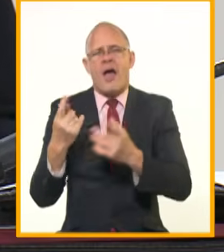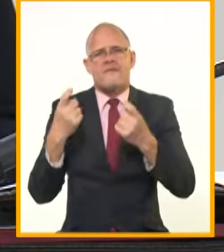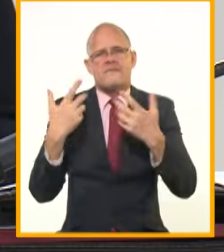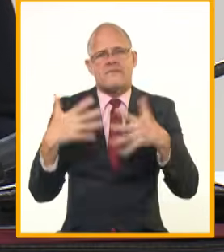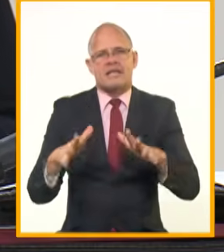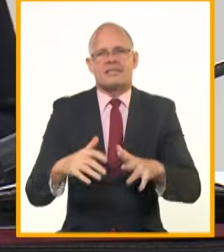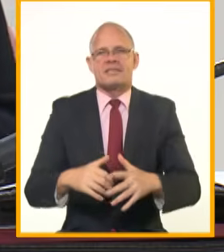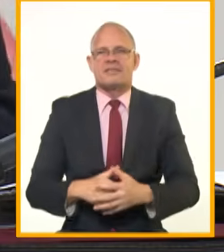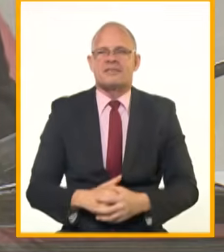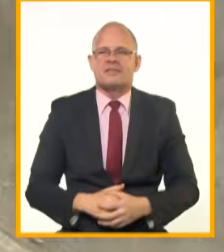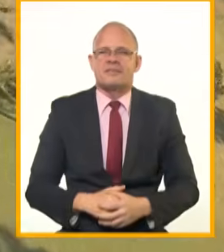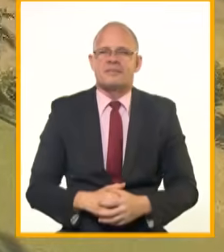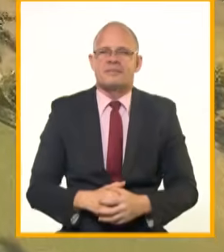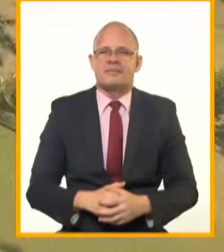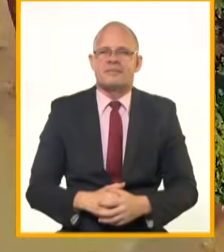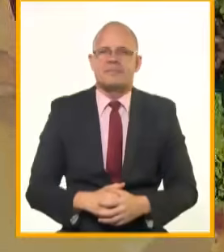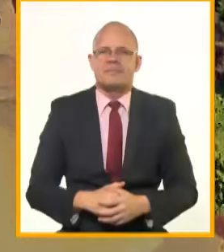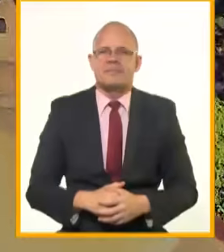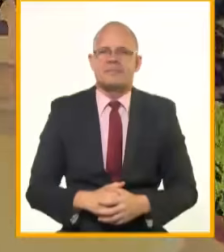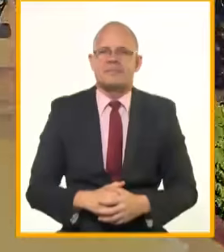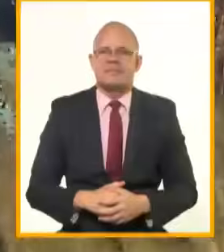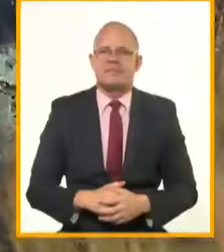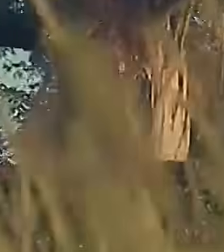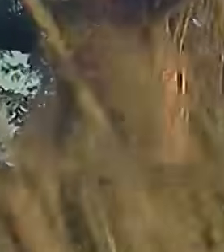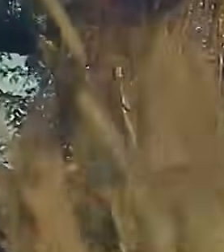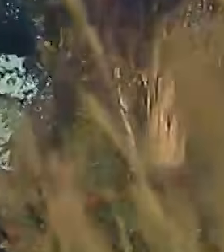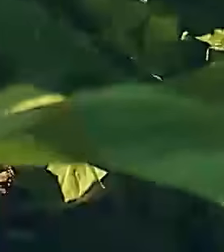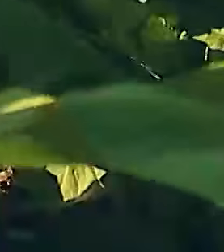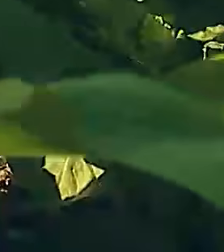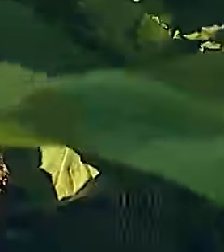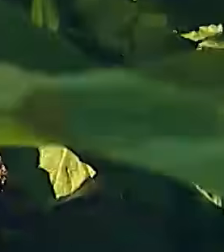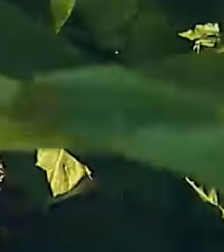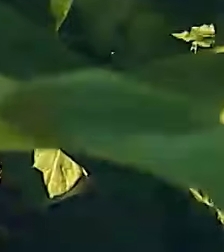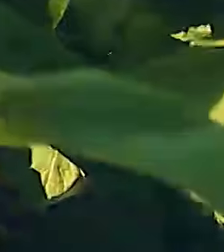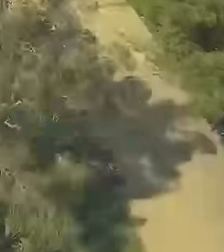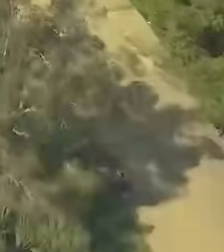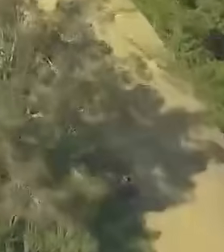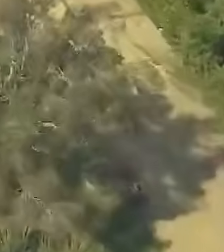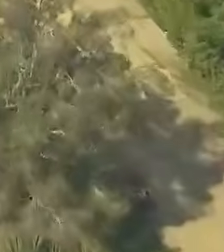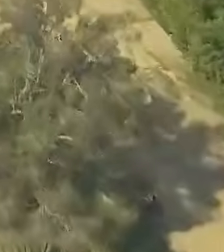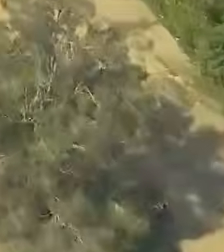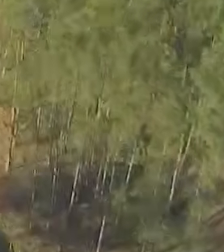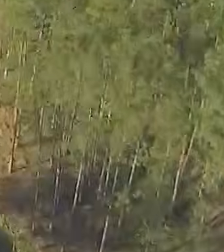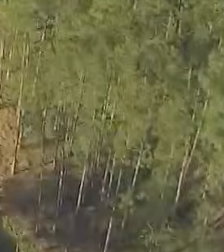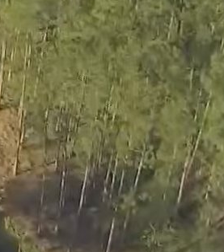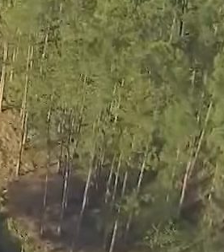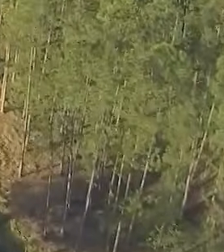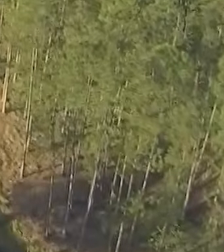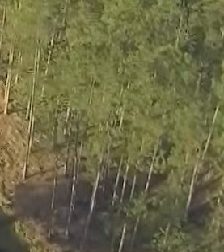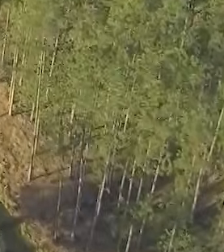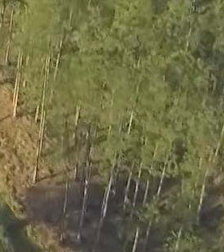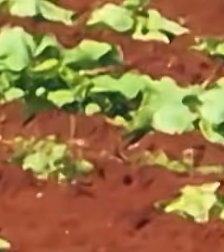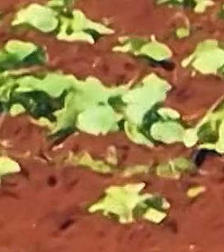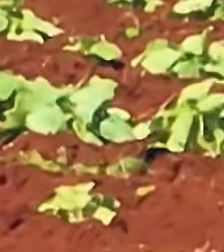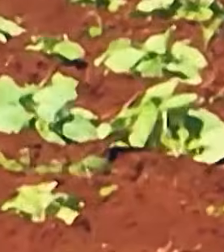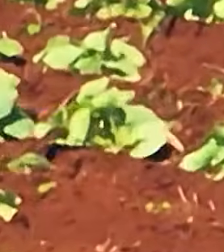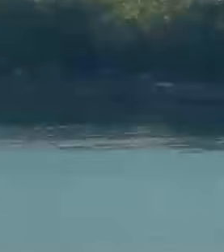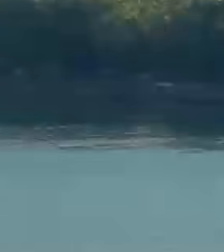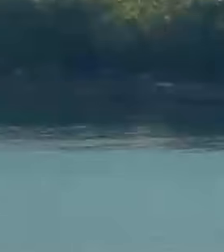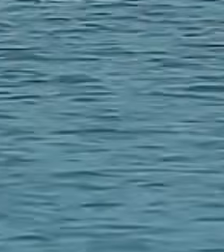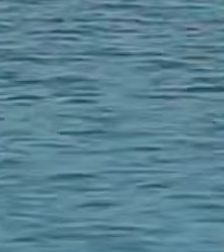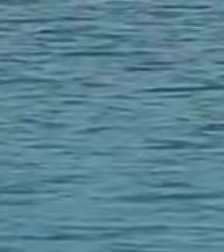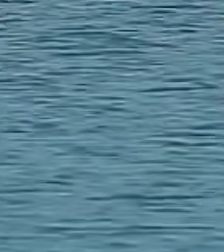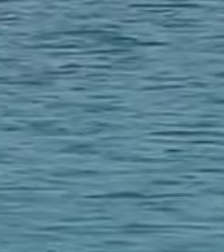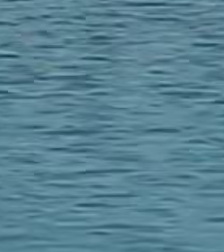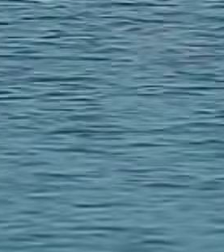hacer. Traigo el sabor de mi tierra por donde quiera que voy. Me llama la rumba y la